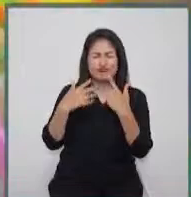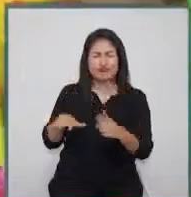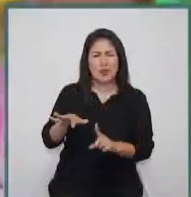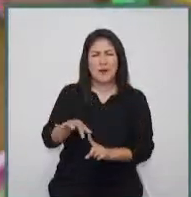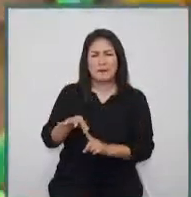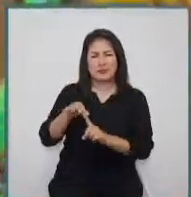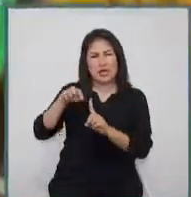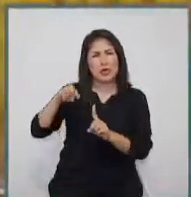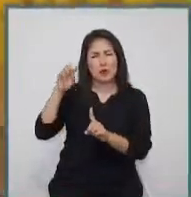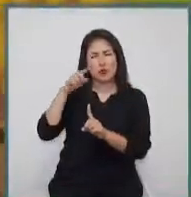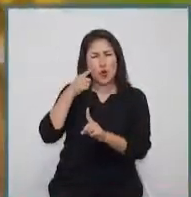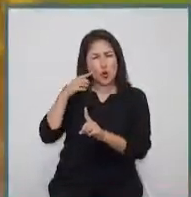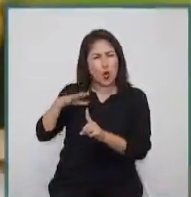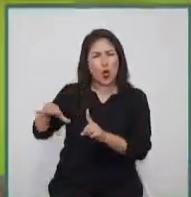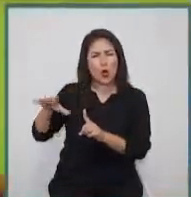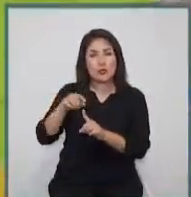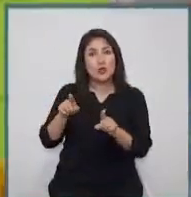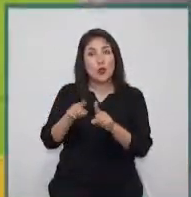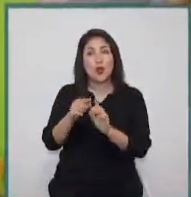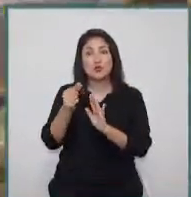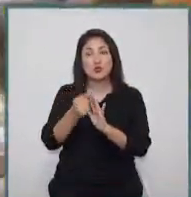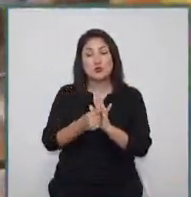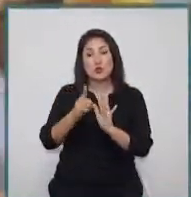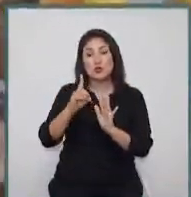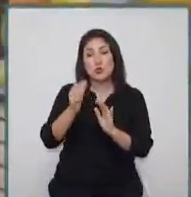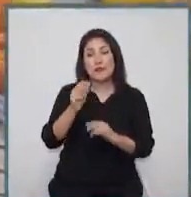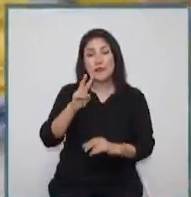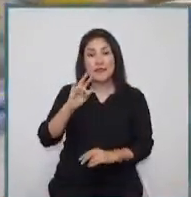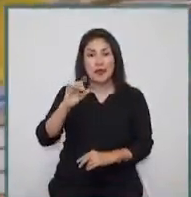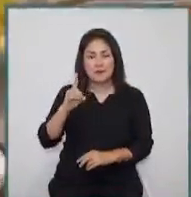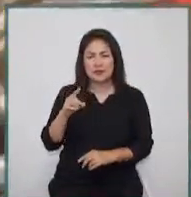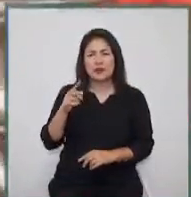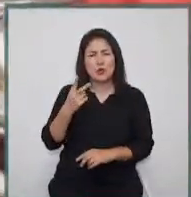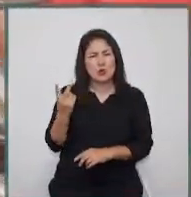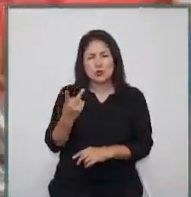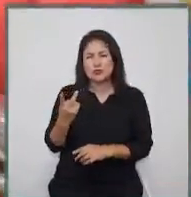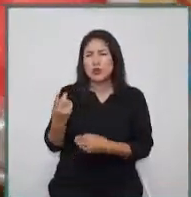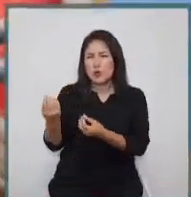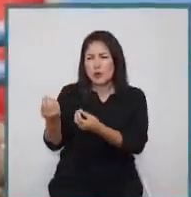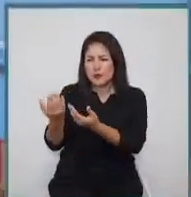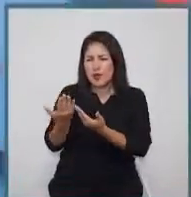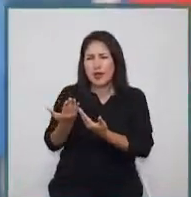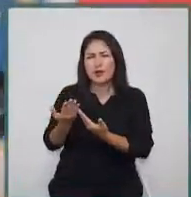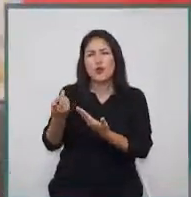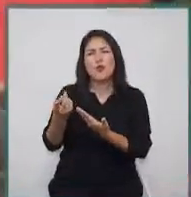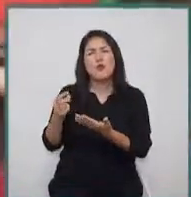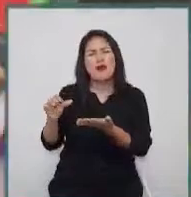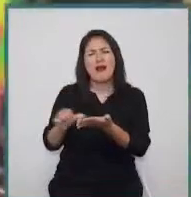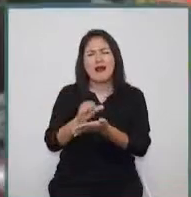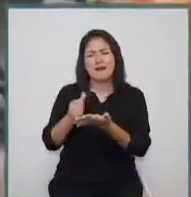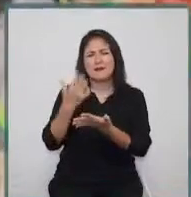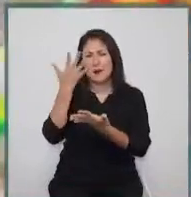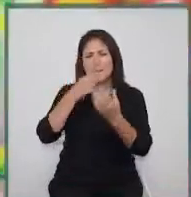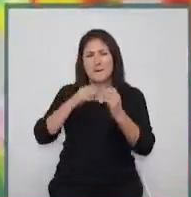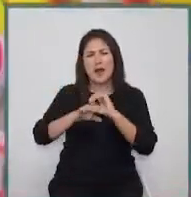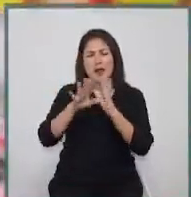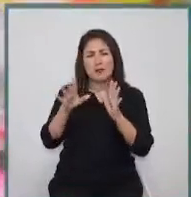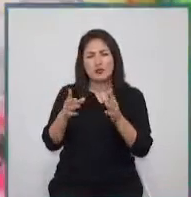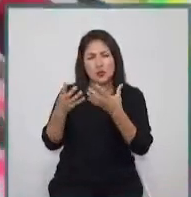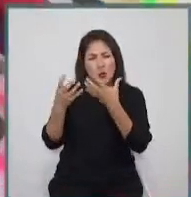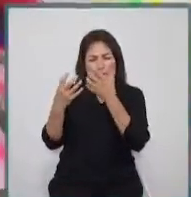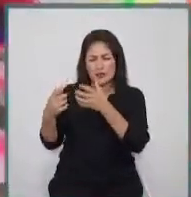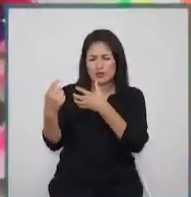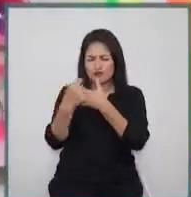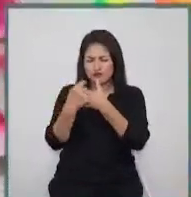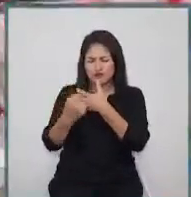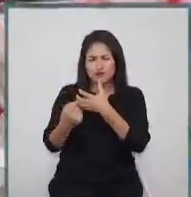muy reconocida aquí en Puno, con su esposo también David Cruz, que nos van a enseñar este arte maravilloso, la fabricación de